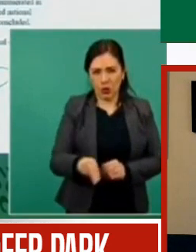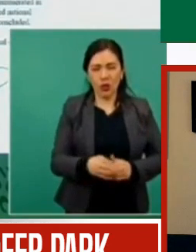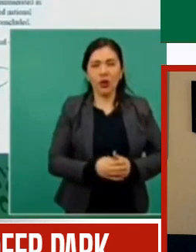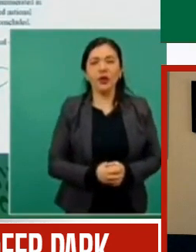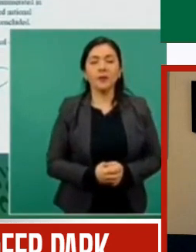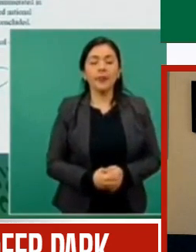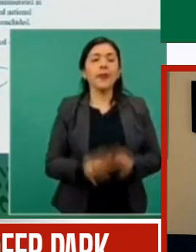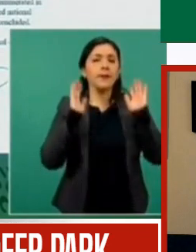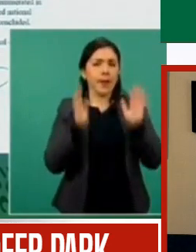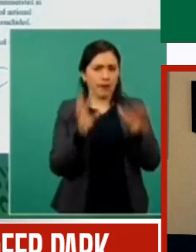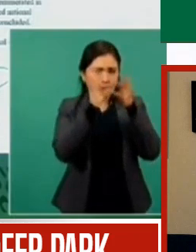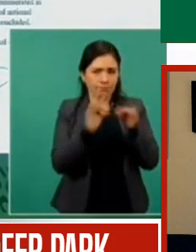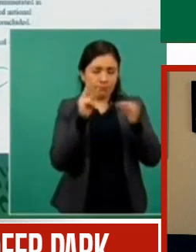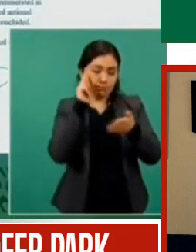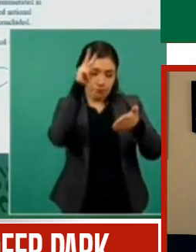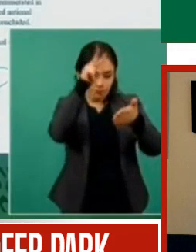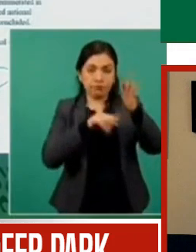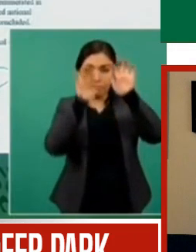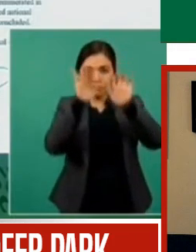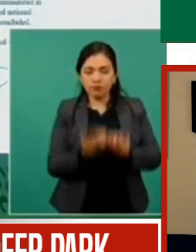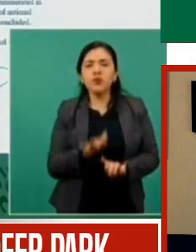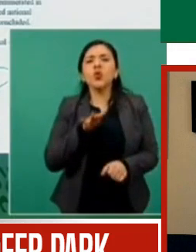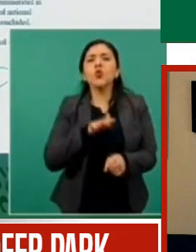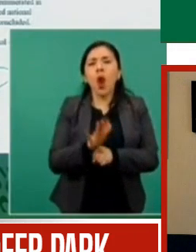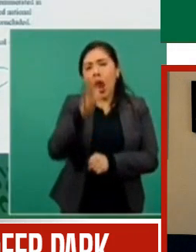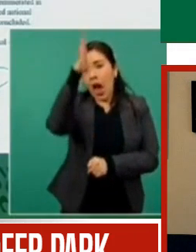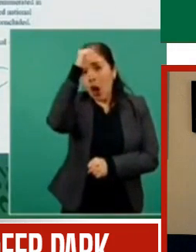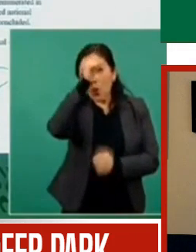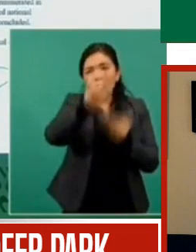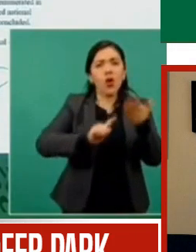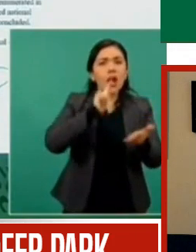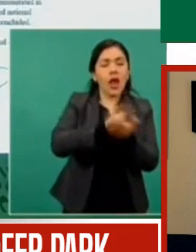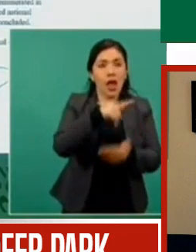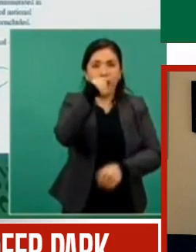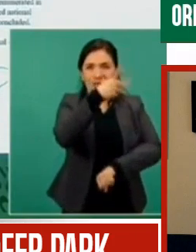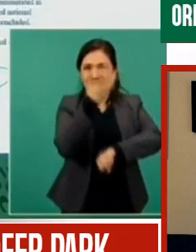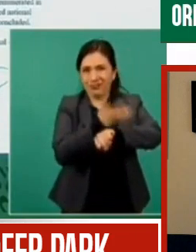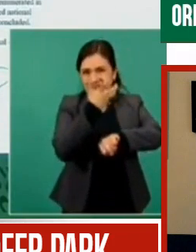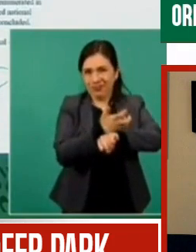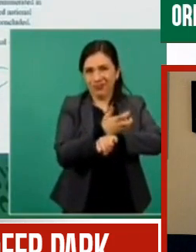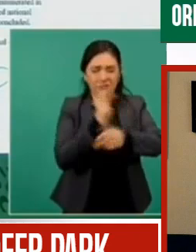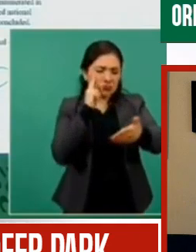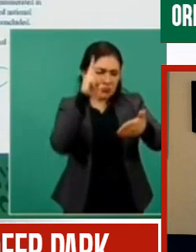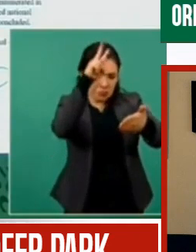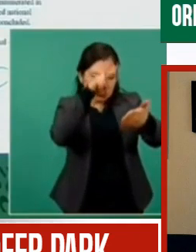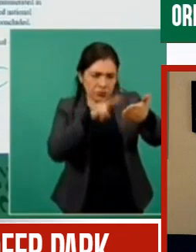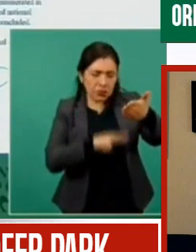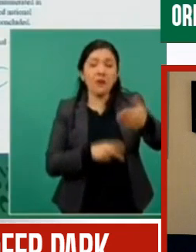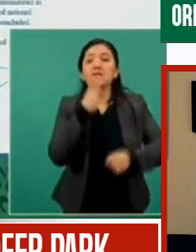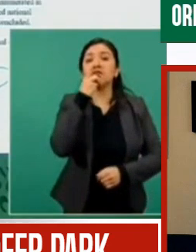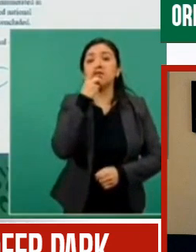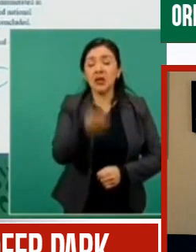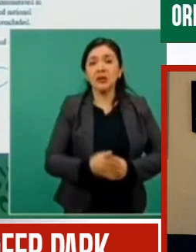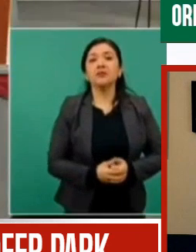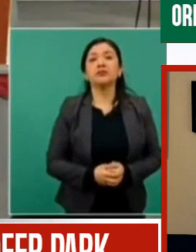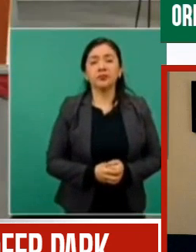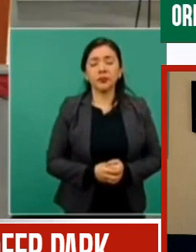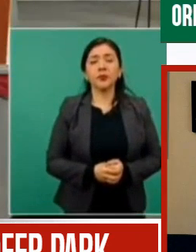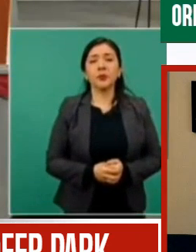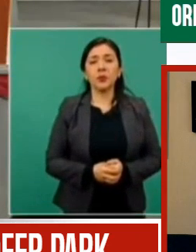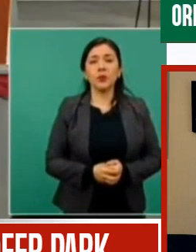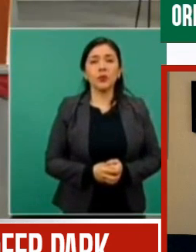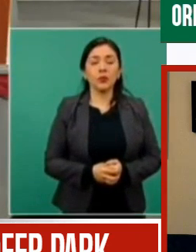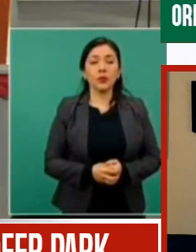señala aquí la comunicación cuáles son las disposiciones legales aplicables de eeuu y dice que respecto